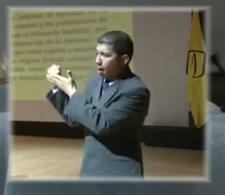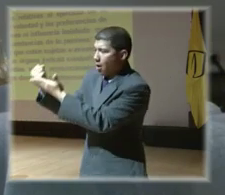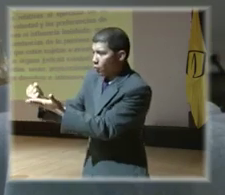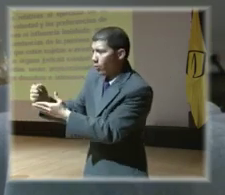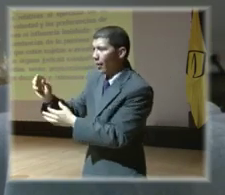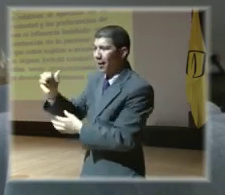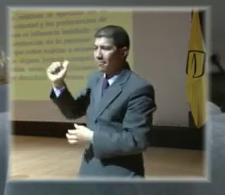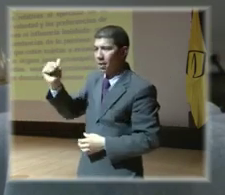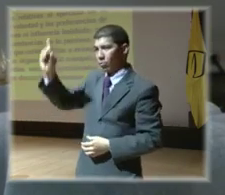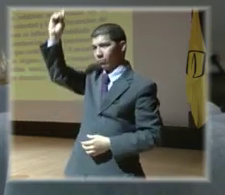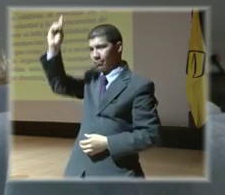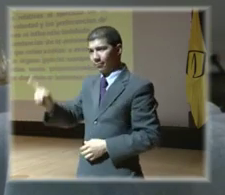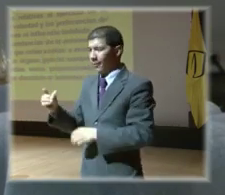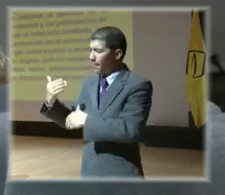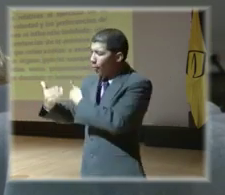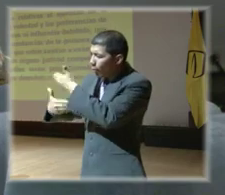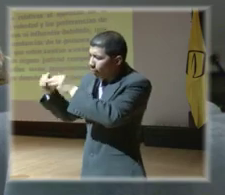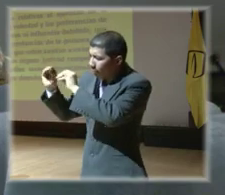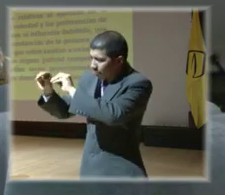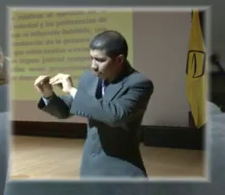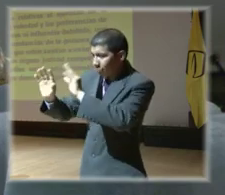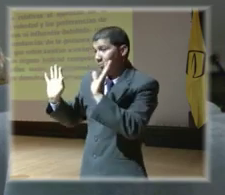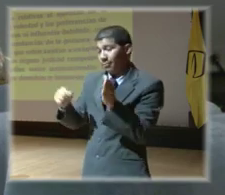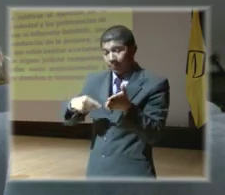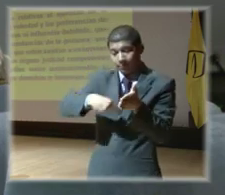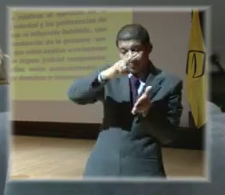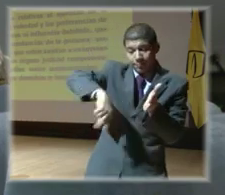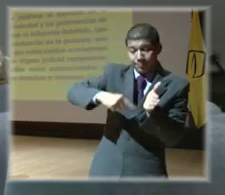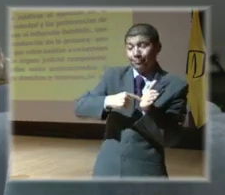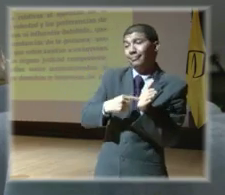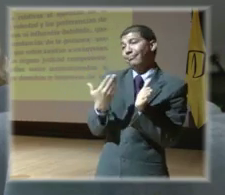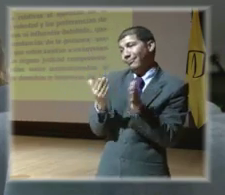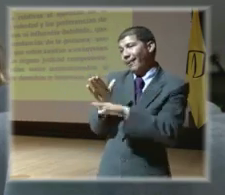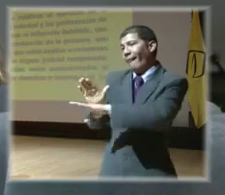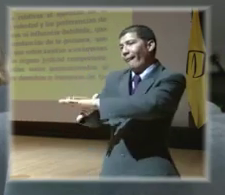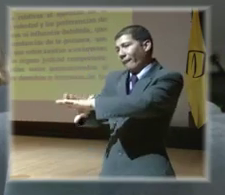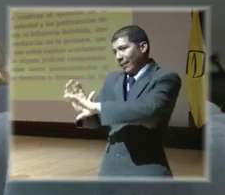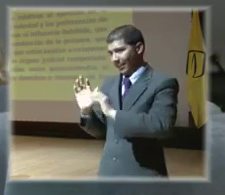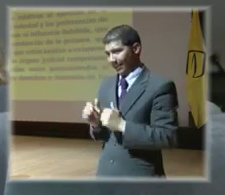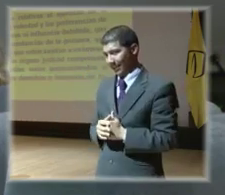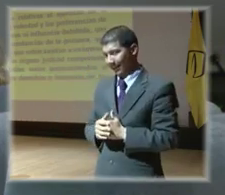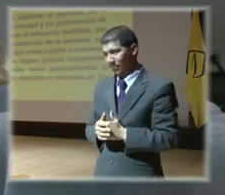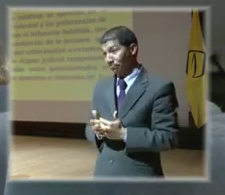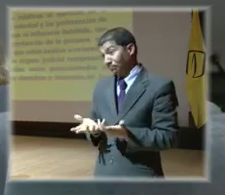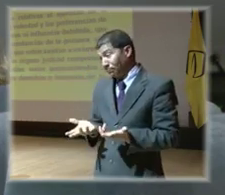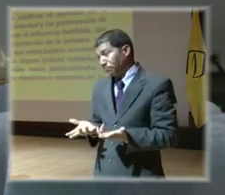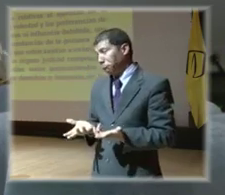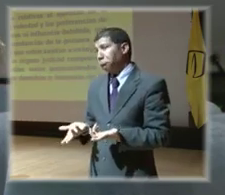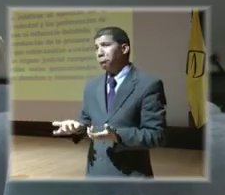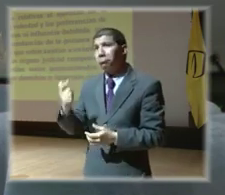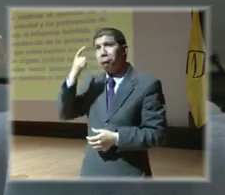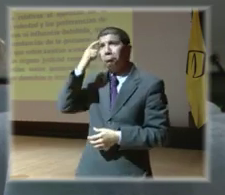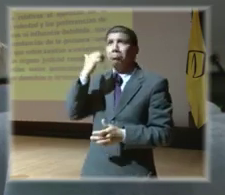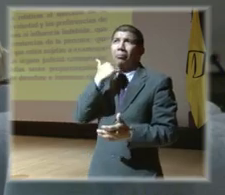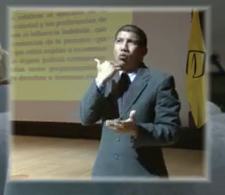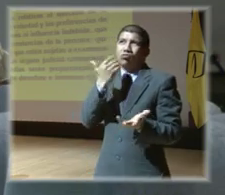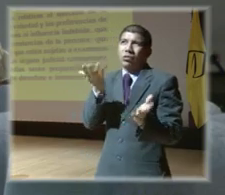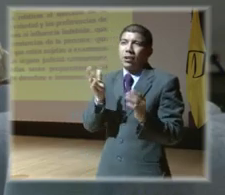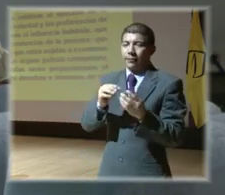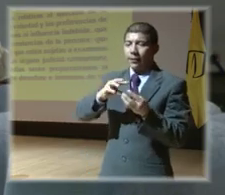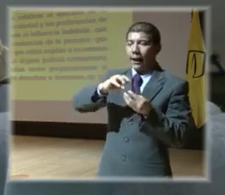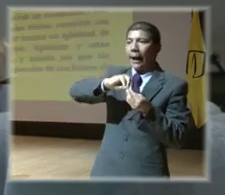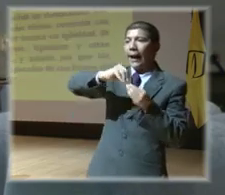propias. Bueno, un montón de cuestiones que se permiten prever, ¿sí? O que incluso, no sé, la reforma del Código